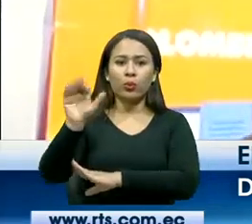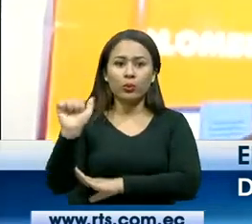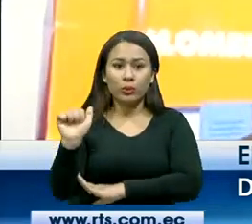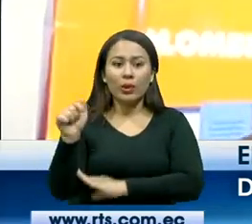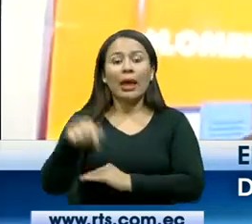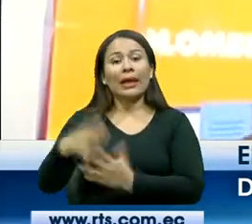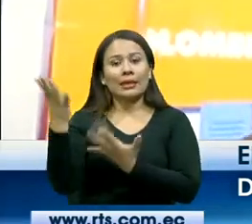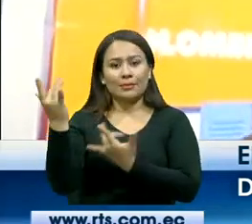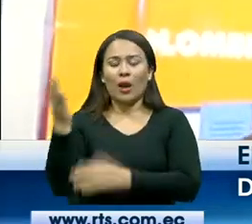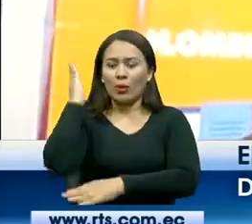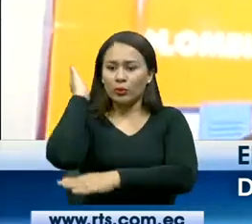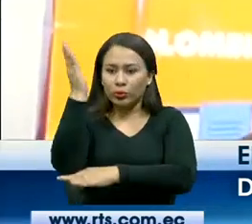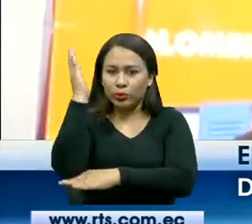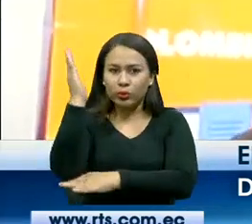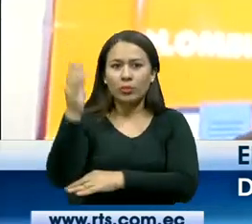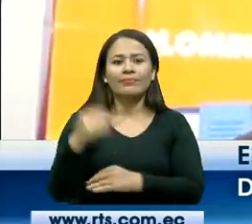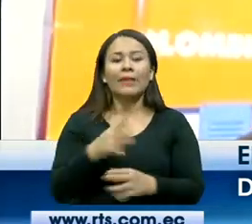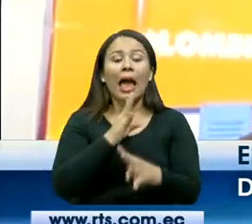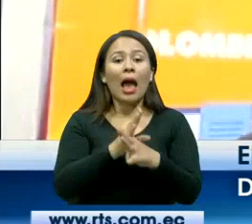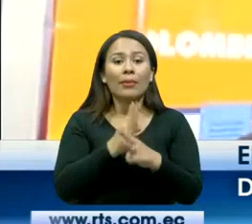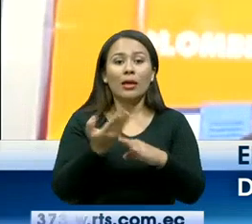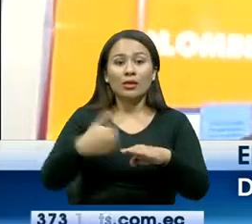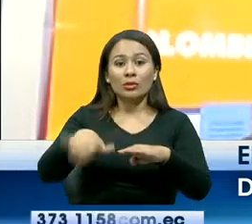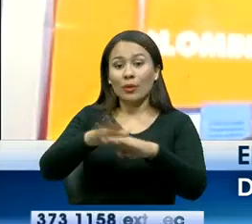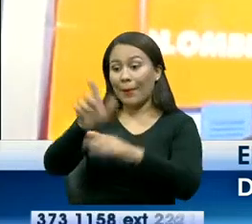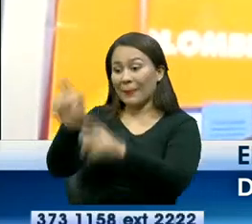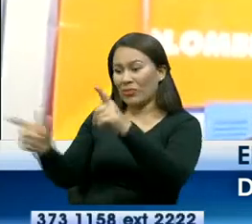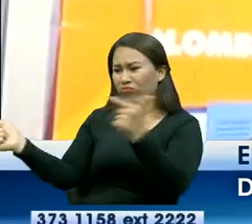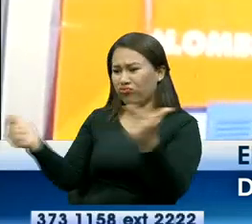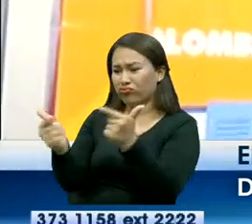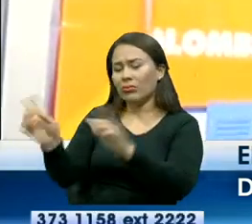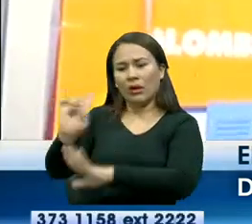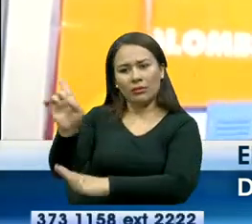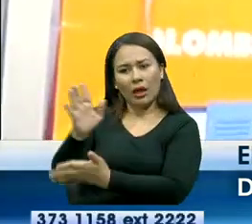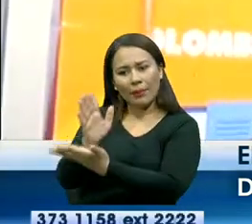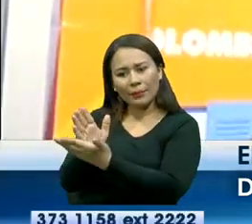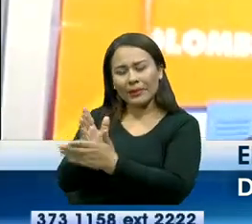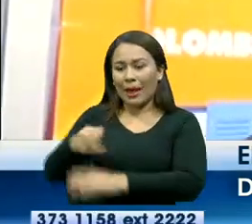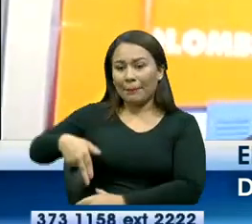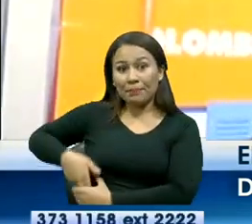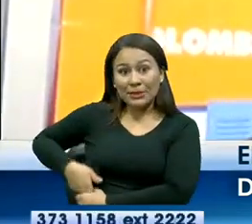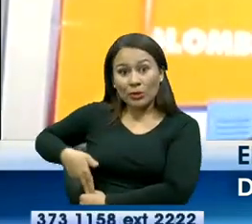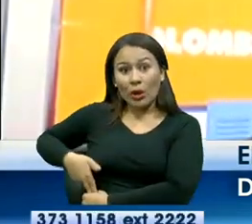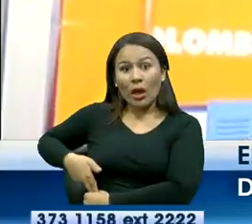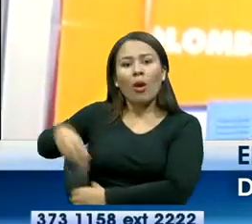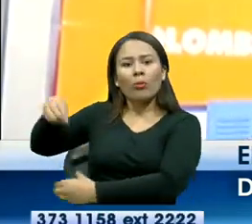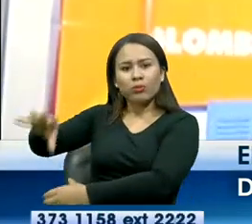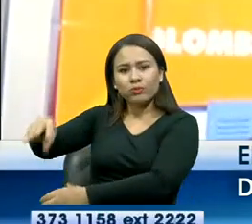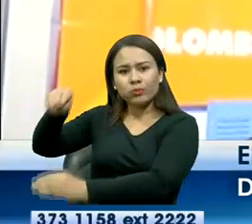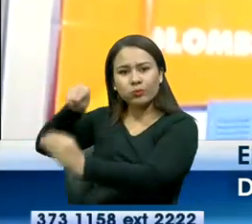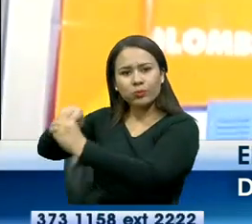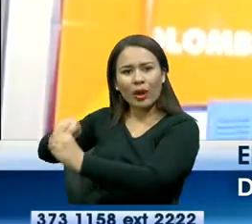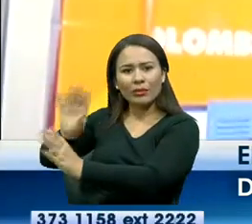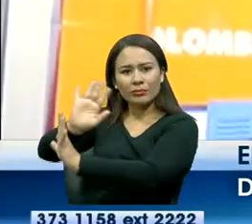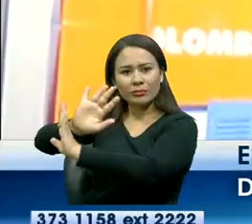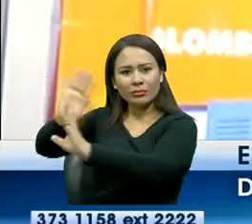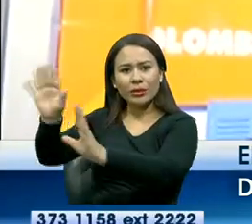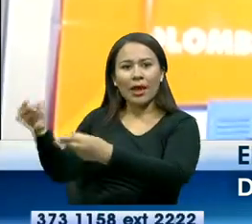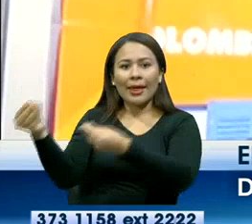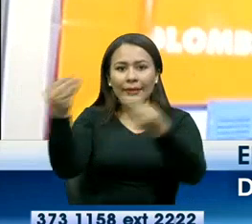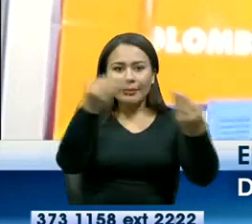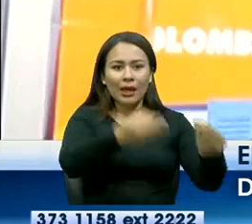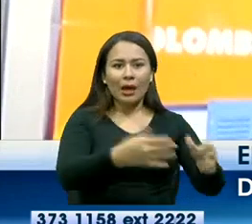dirija a las víctimas del conflicto armado y le diga a la oposición como al oficialismo en Colombia que es el momento de encontrar la paz